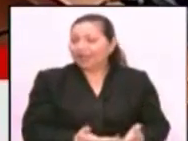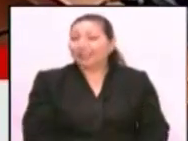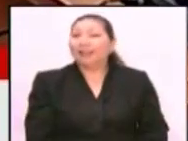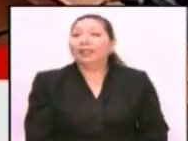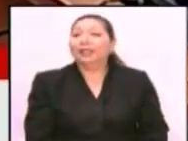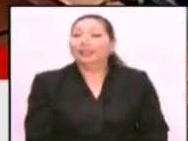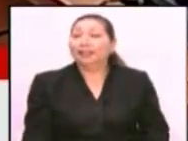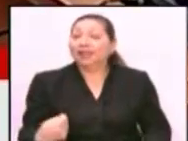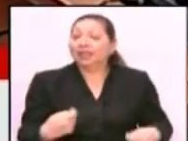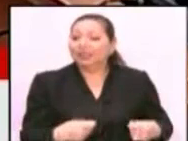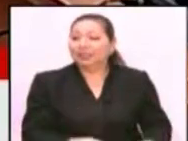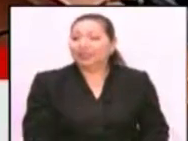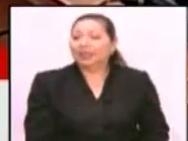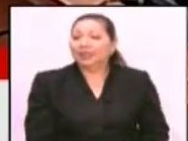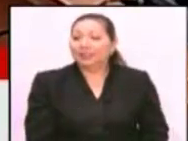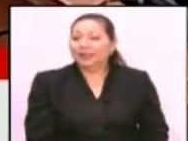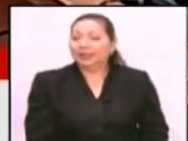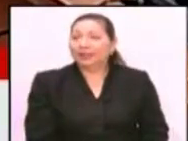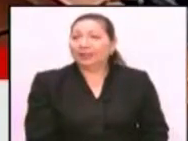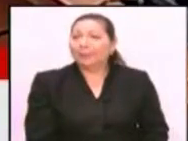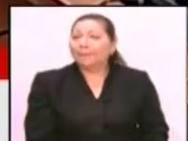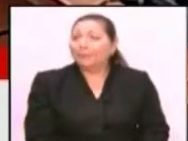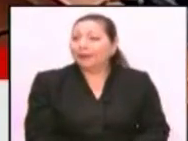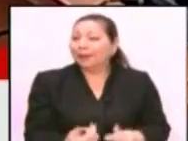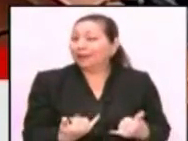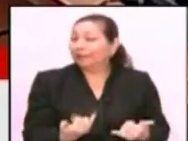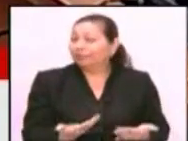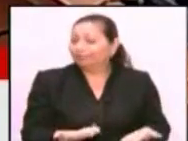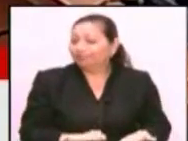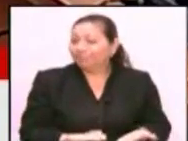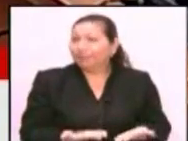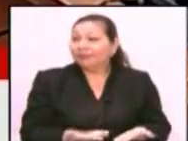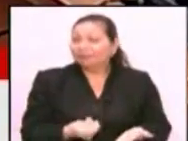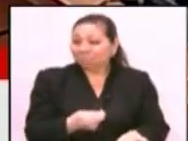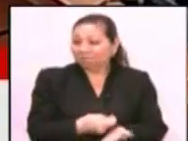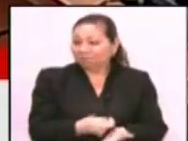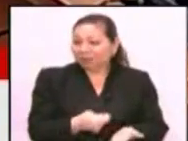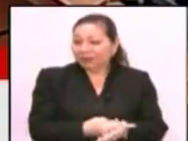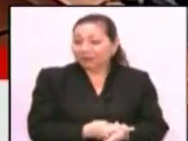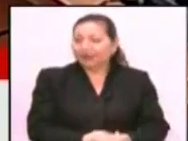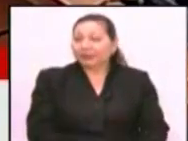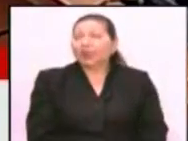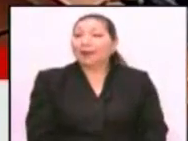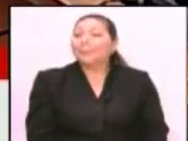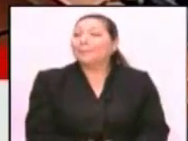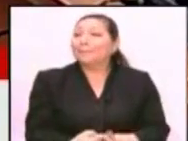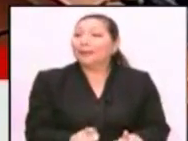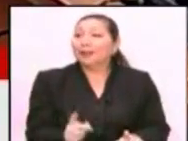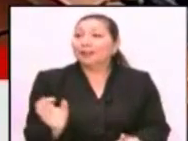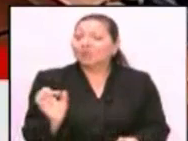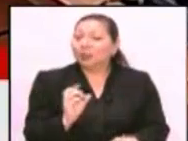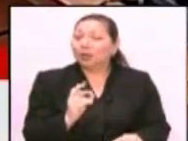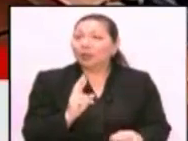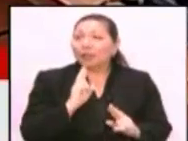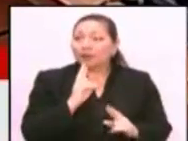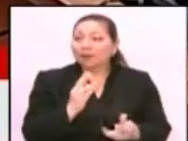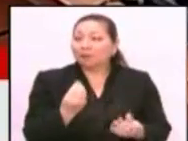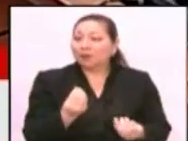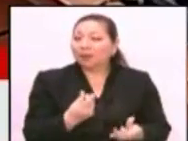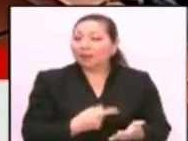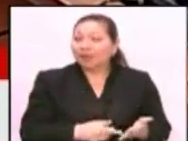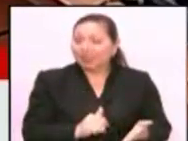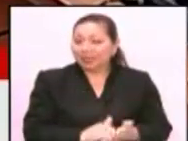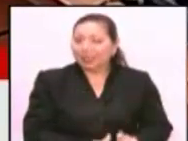la retribución que les corresponde, claro, pero bajo el sistema actual también ellos están siendo pagados, pero sin un tipo de resultado, sino simplemente por